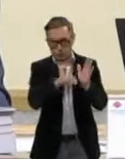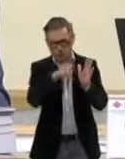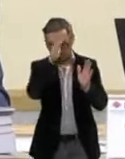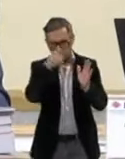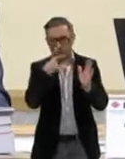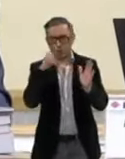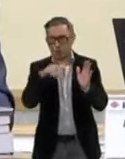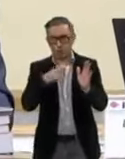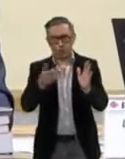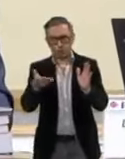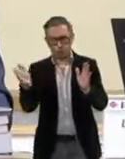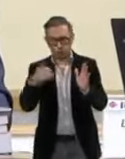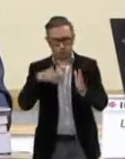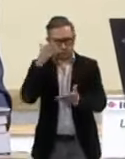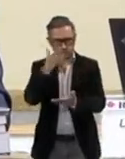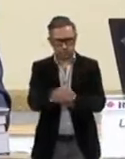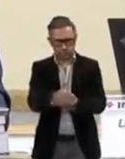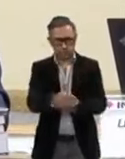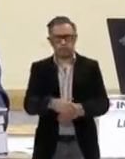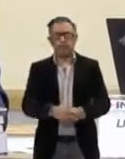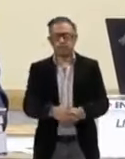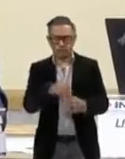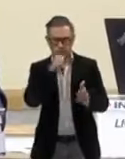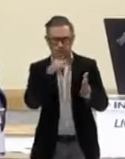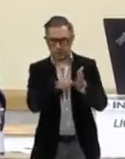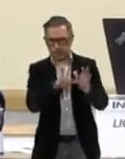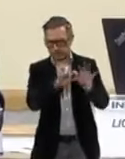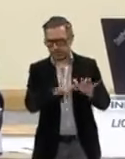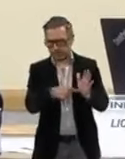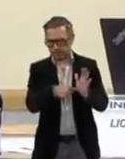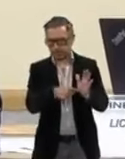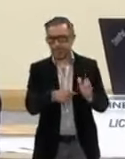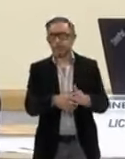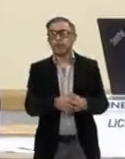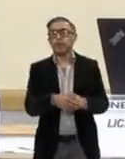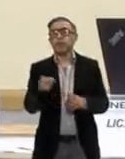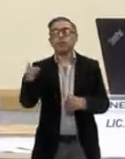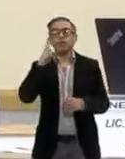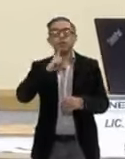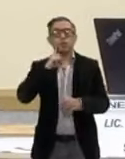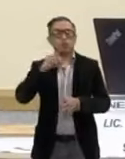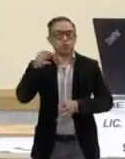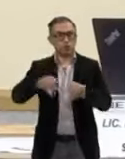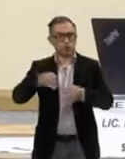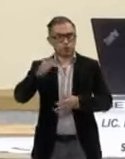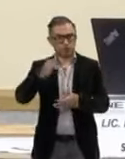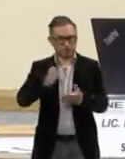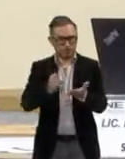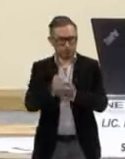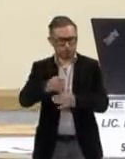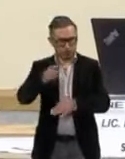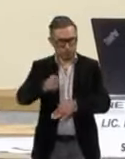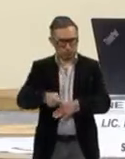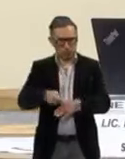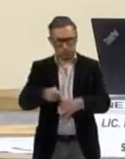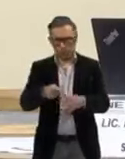fin de la cita en su resolución la juzgadora también advierte que cito de nueva cuenta